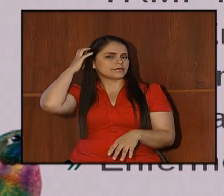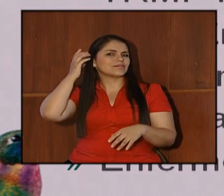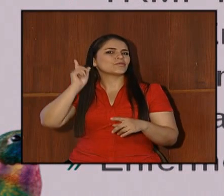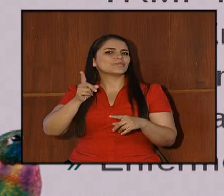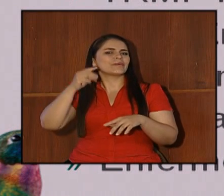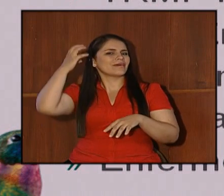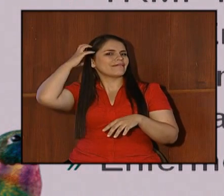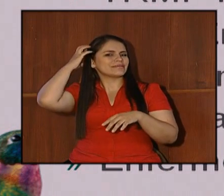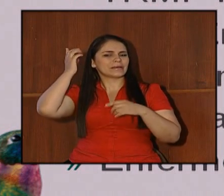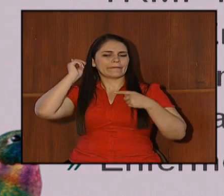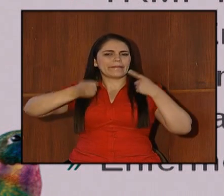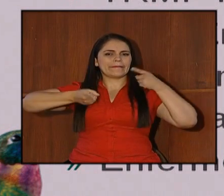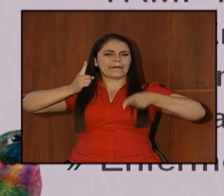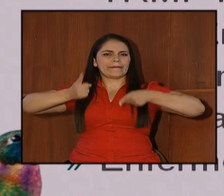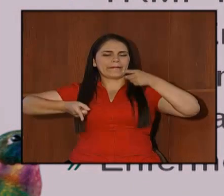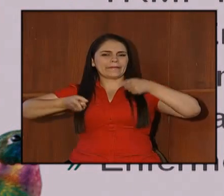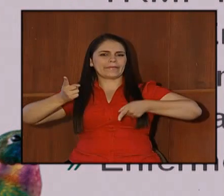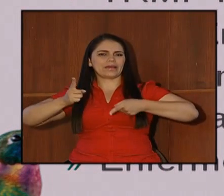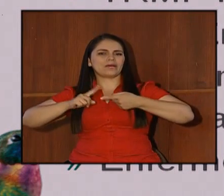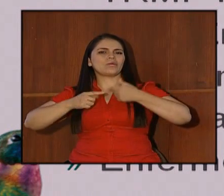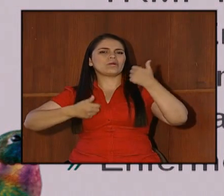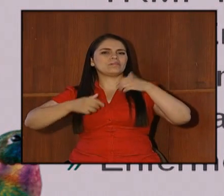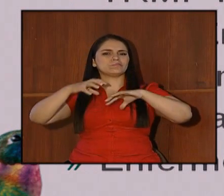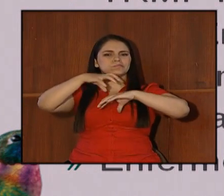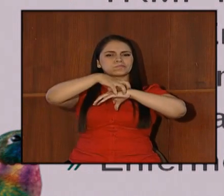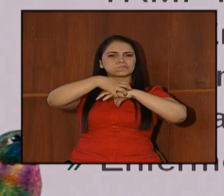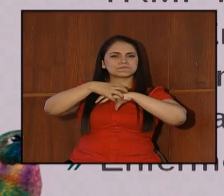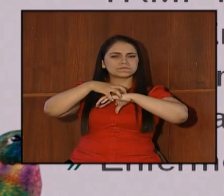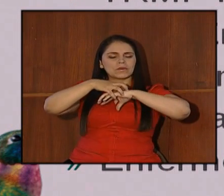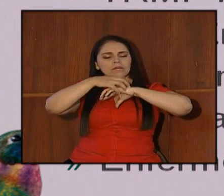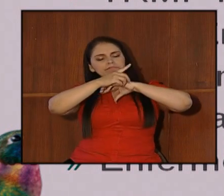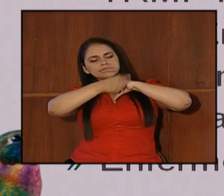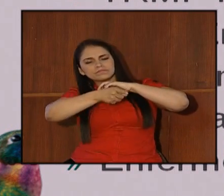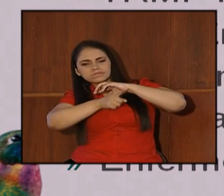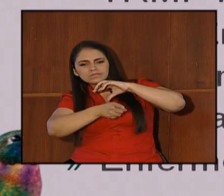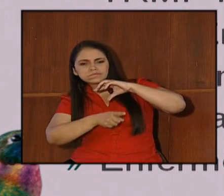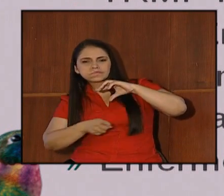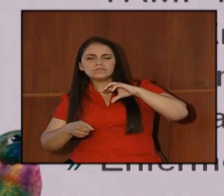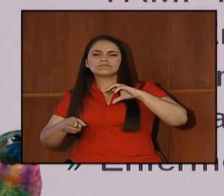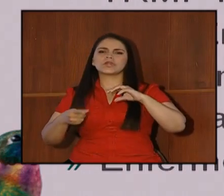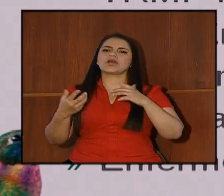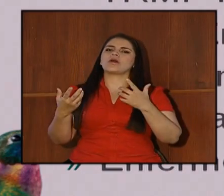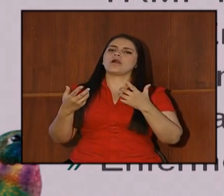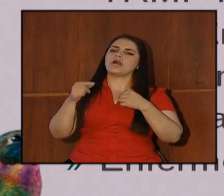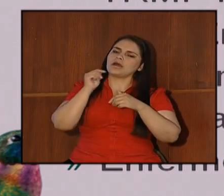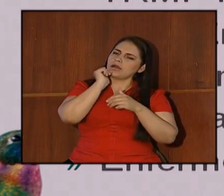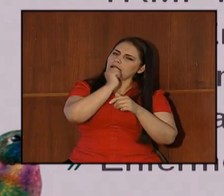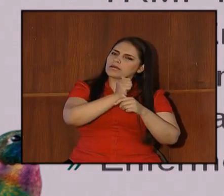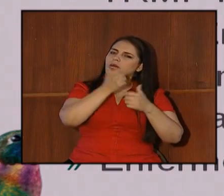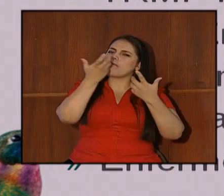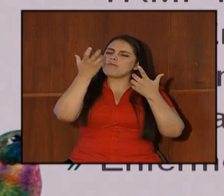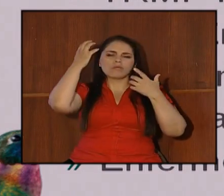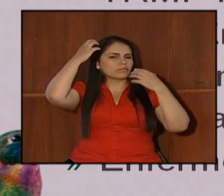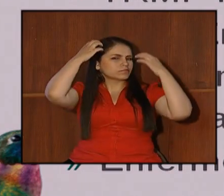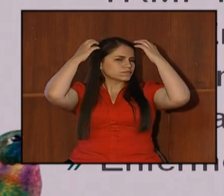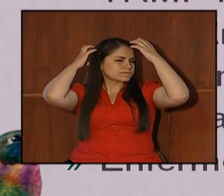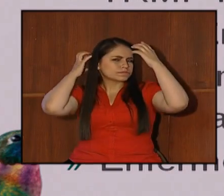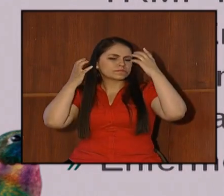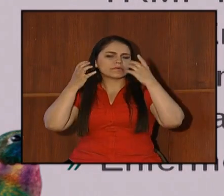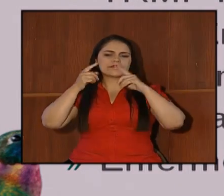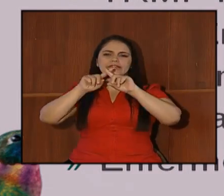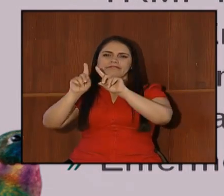todo, ¿cierto? Ahí está el cerebro tiene diferentes zonas, esas zonas cada una está encargada de hacer cosas